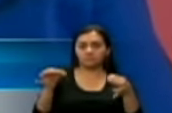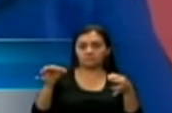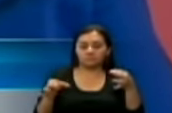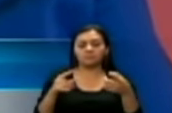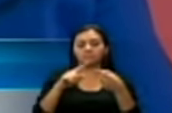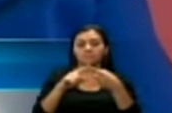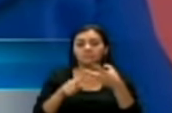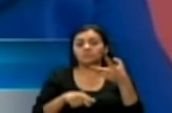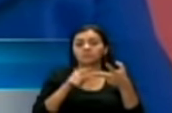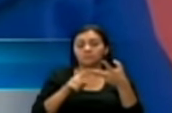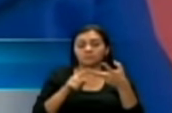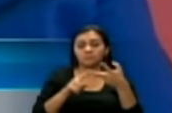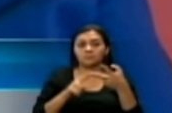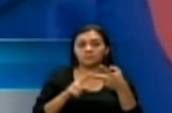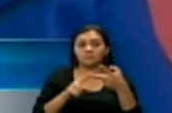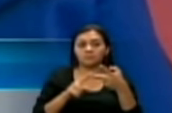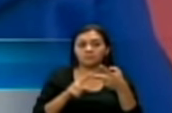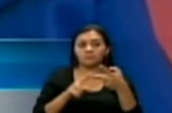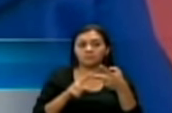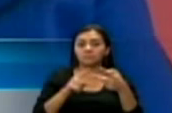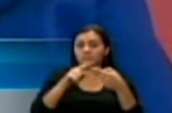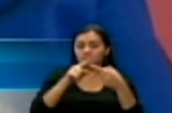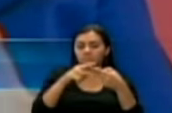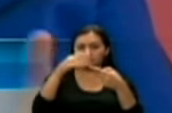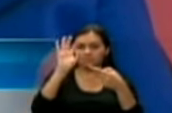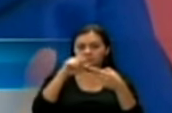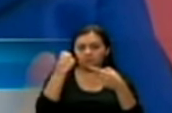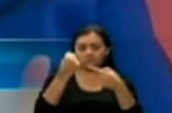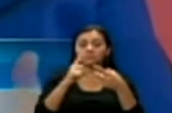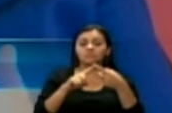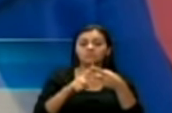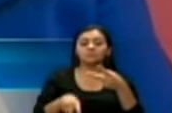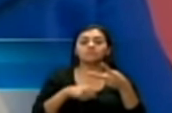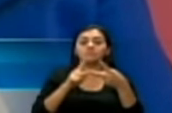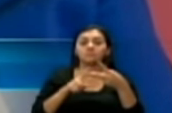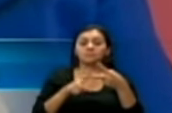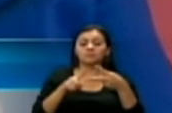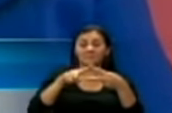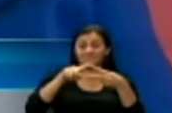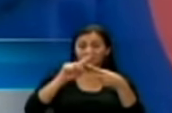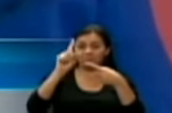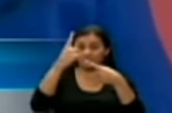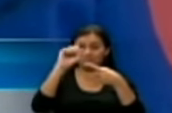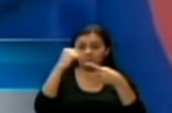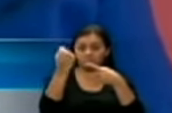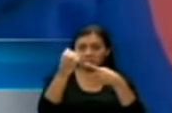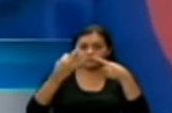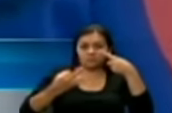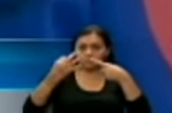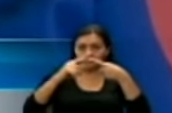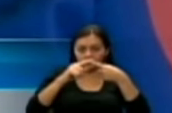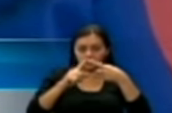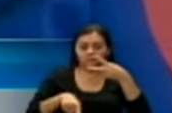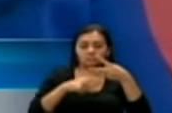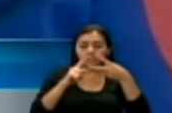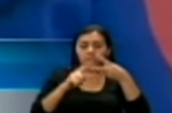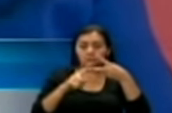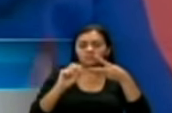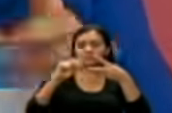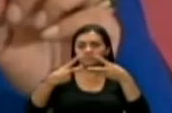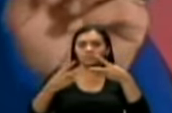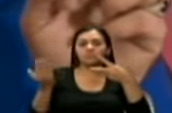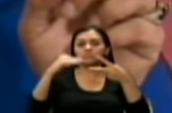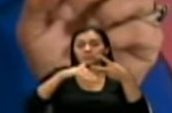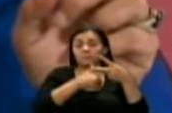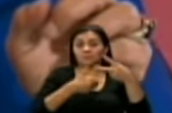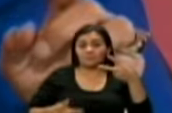El segundo gobierno del FMLN, que fue como una volver a ratificar como alternativa ya, no